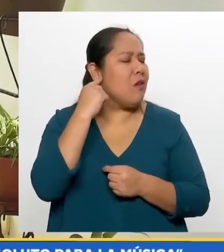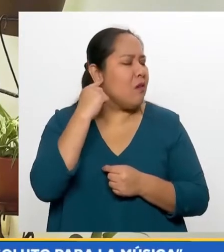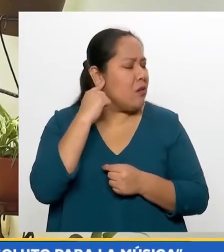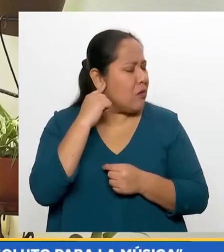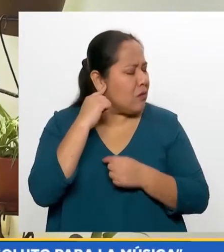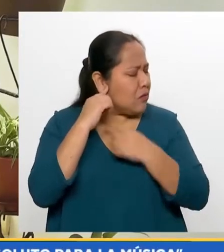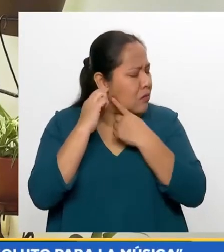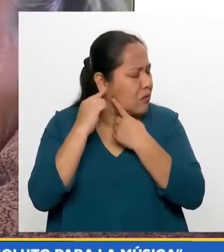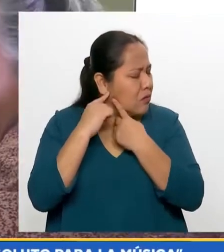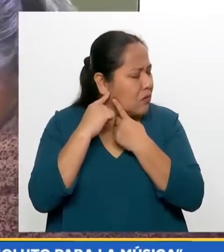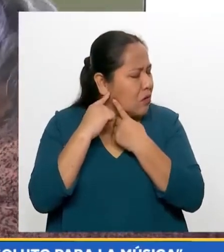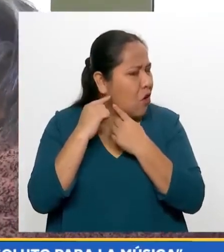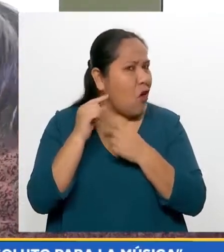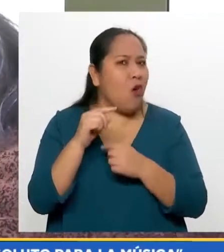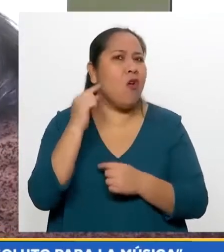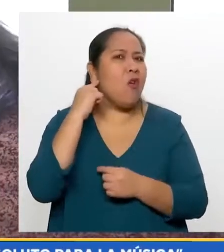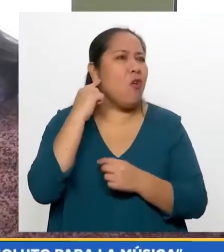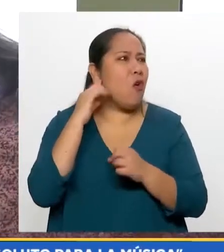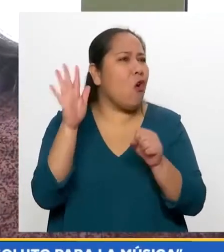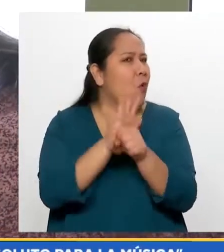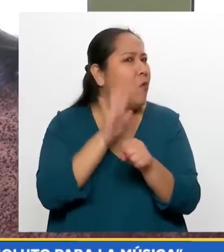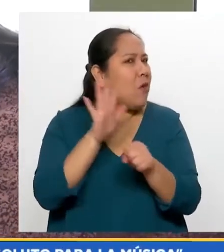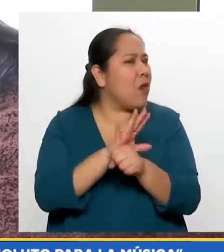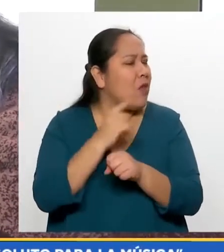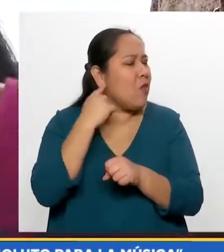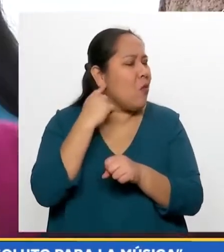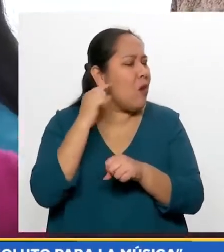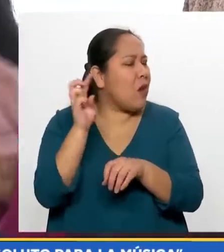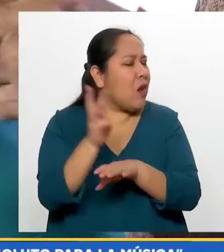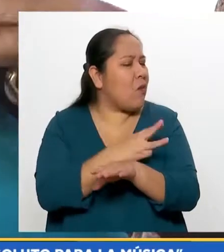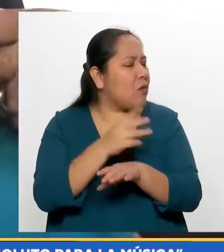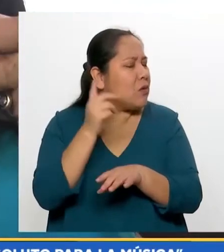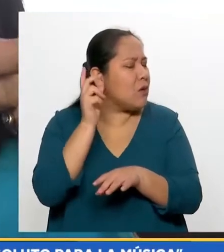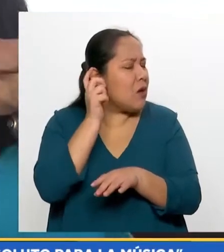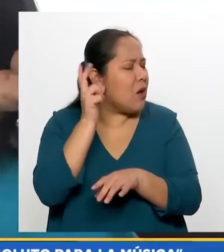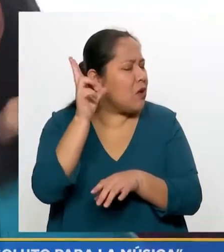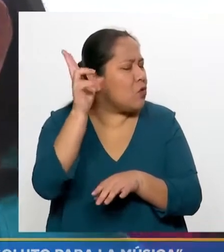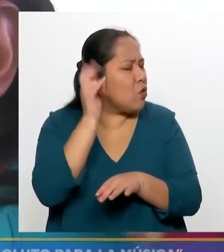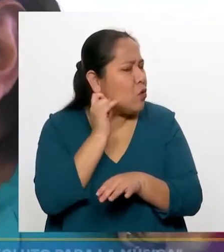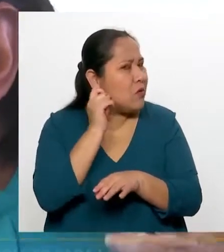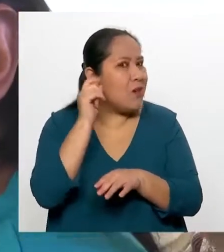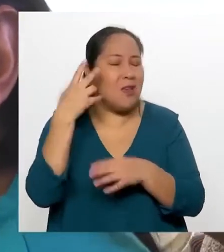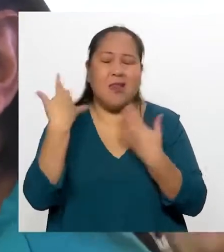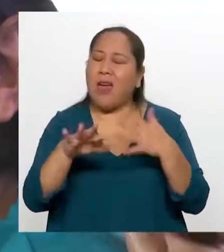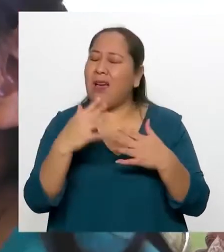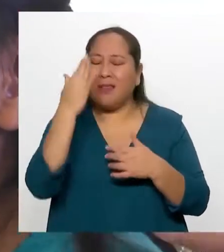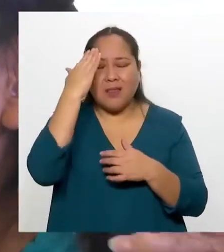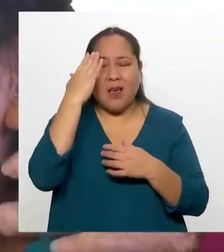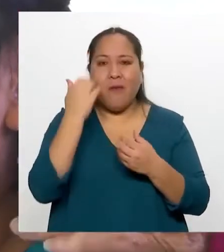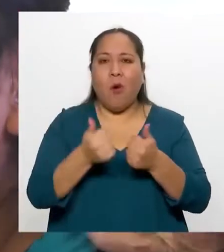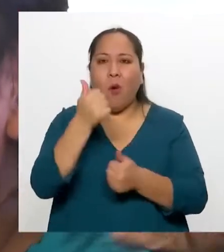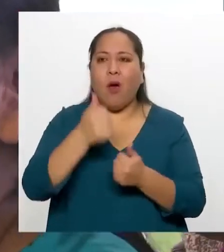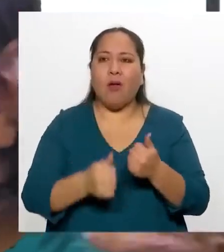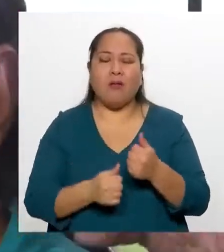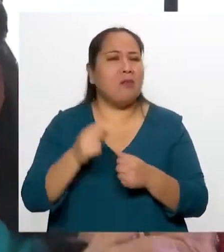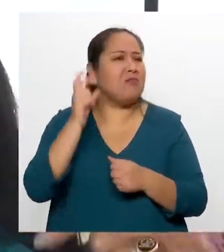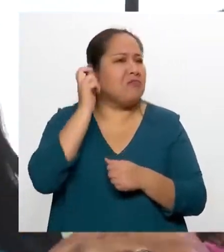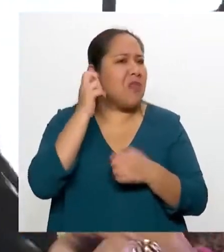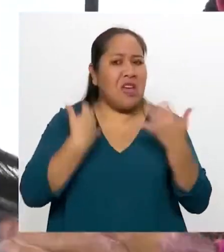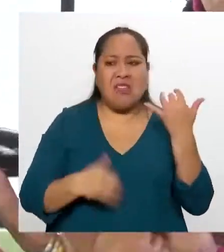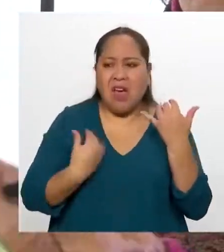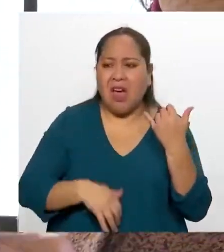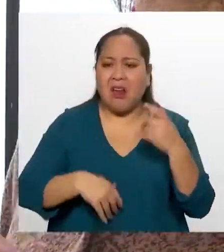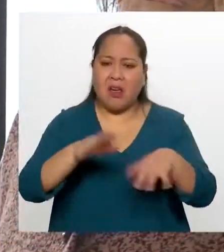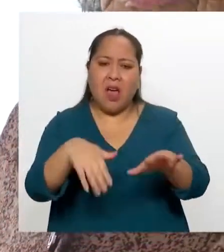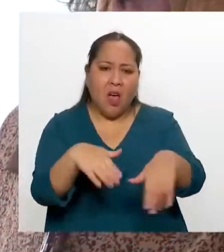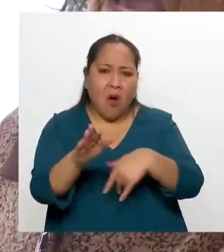único, un oído absoluto, para la música, él toca la guitarra, toca